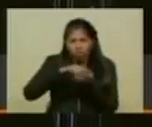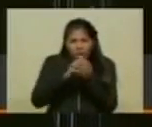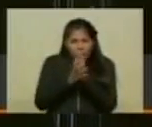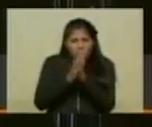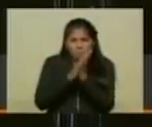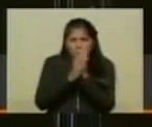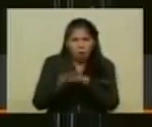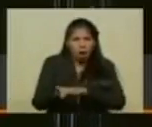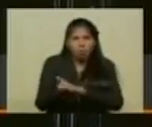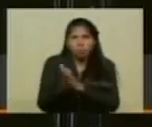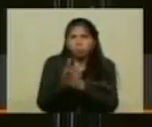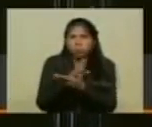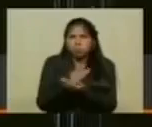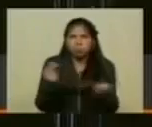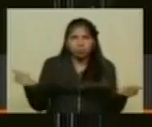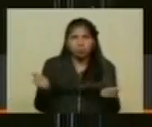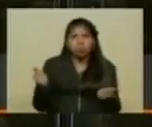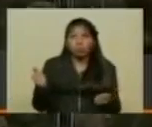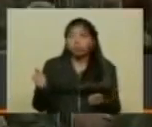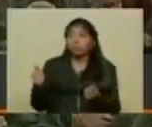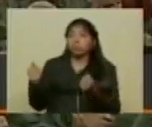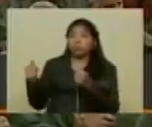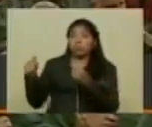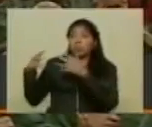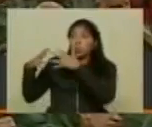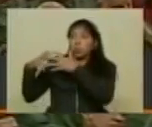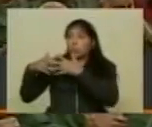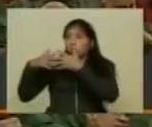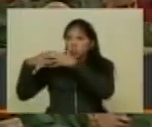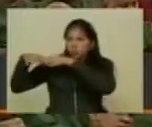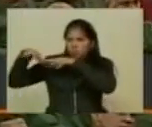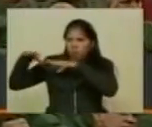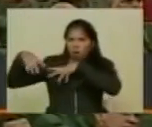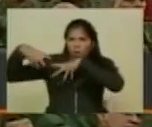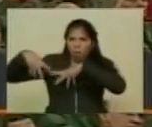y que justifique una intervención militar